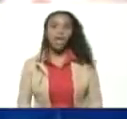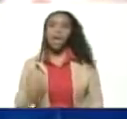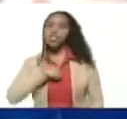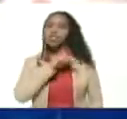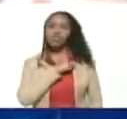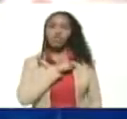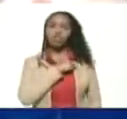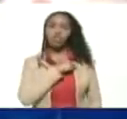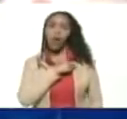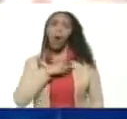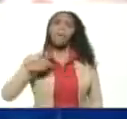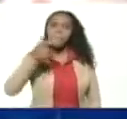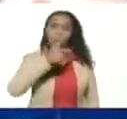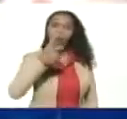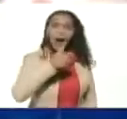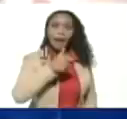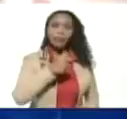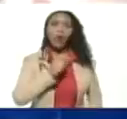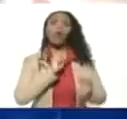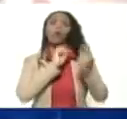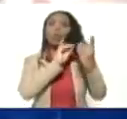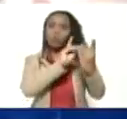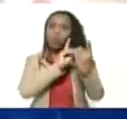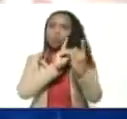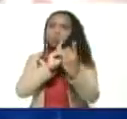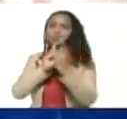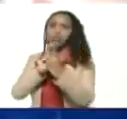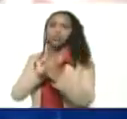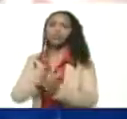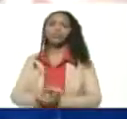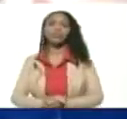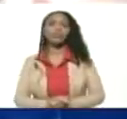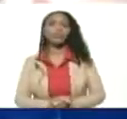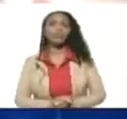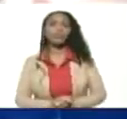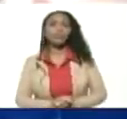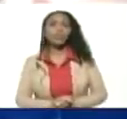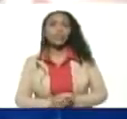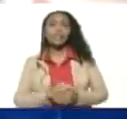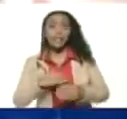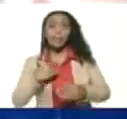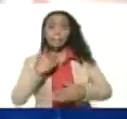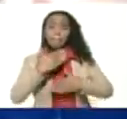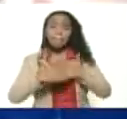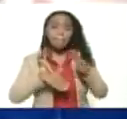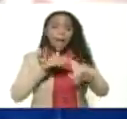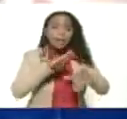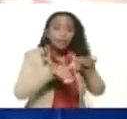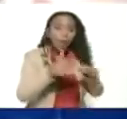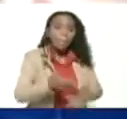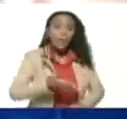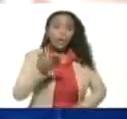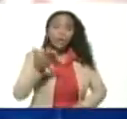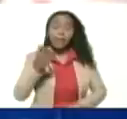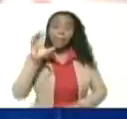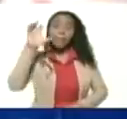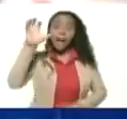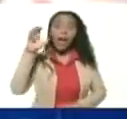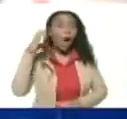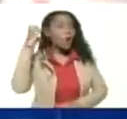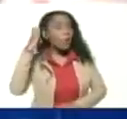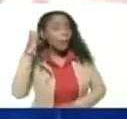Nosotros estábamos buscando el diálogo. Y ya se habían dado pasos importantes con un país de Europa